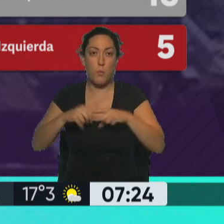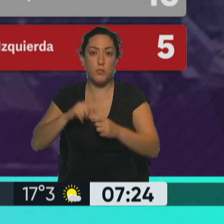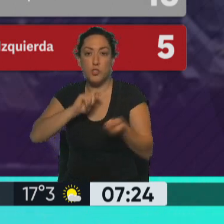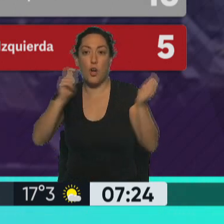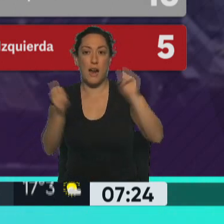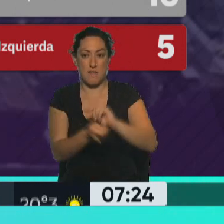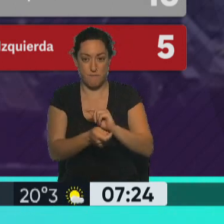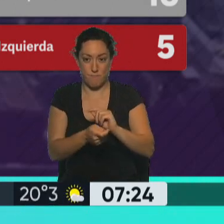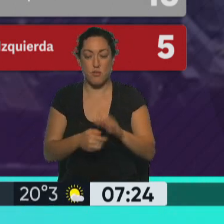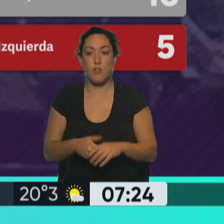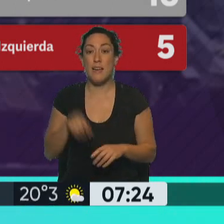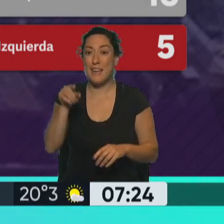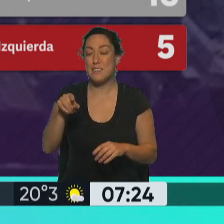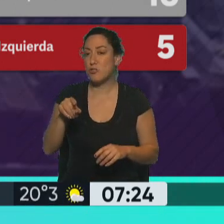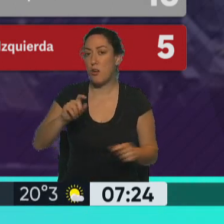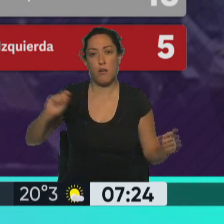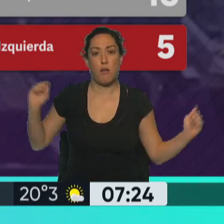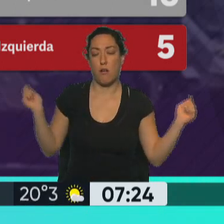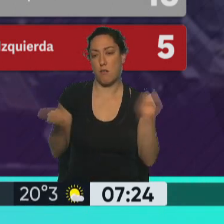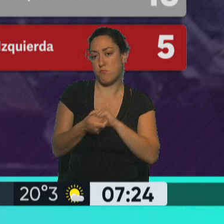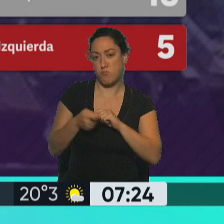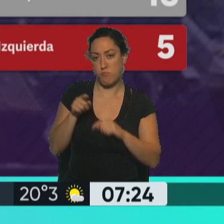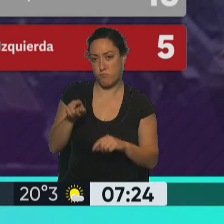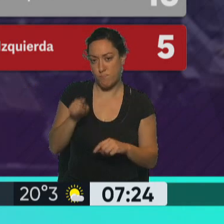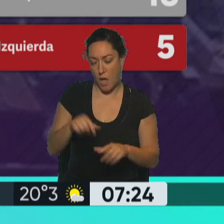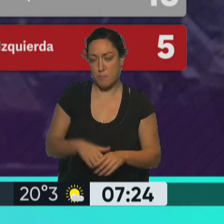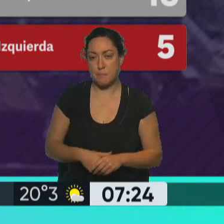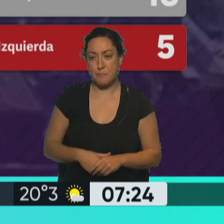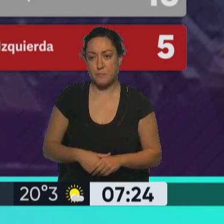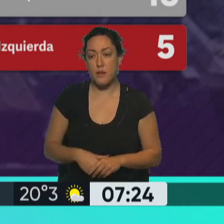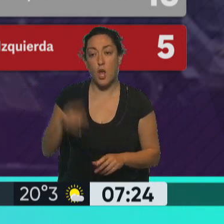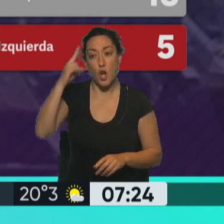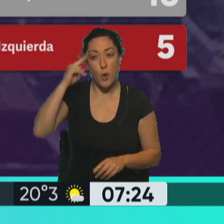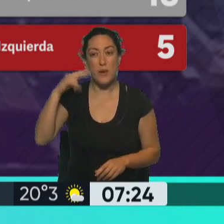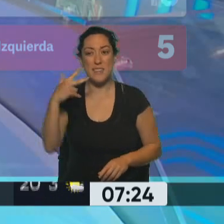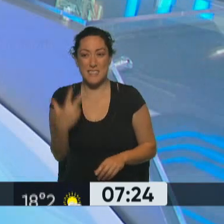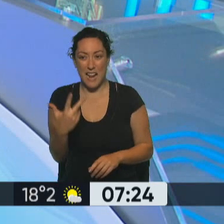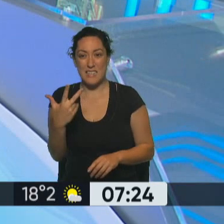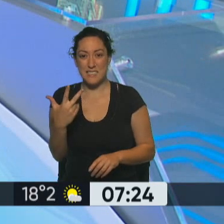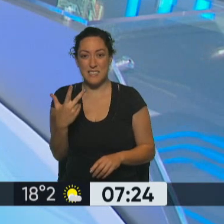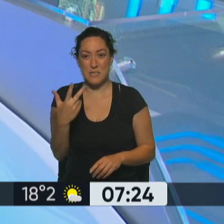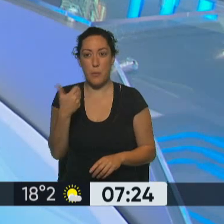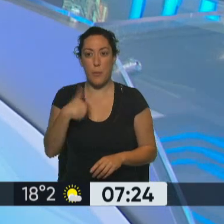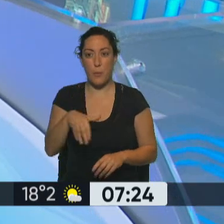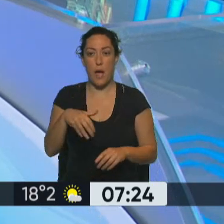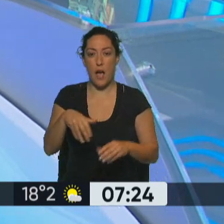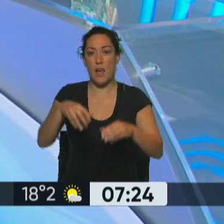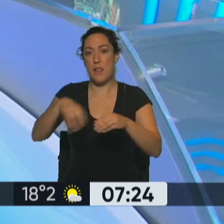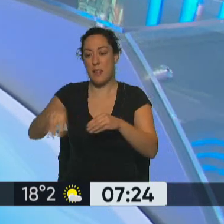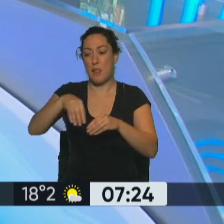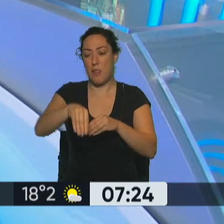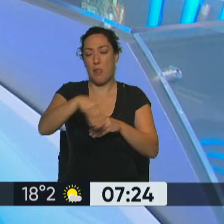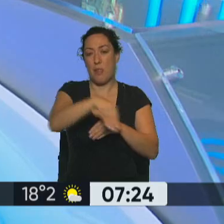Cambio. Cambia eso, ese número 93 se va a dividir en porciones